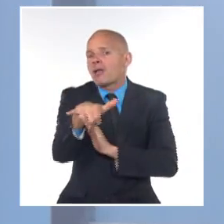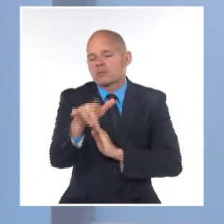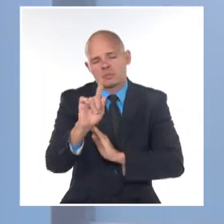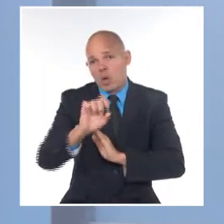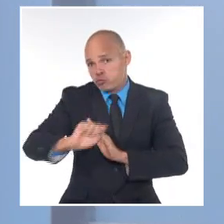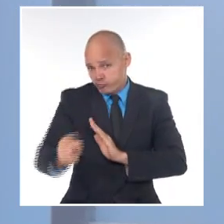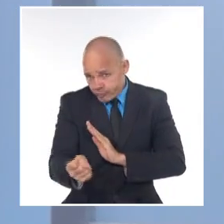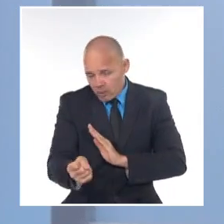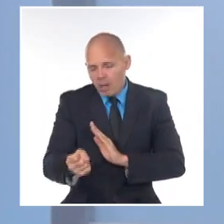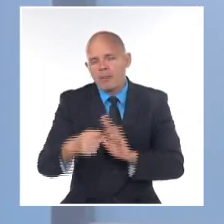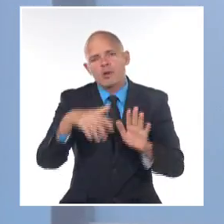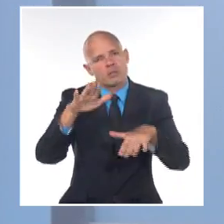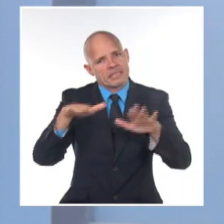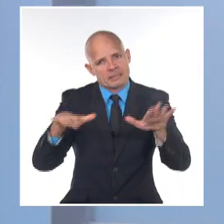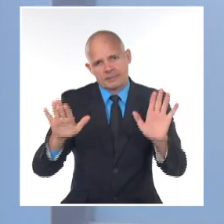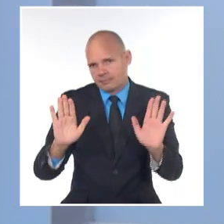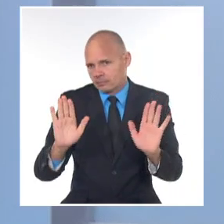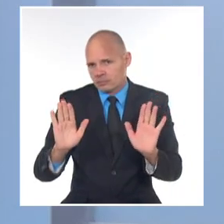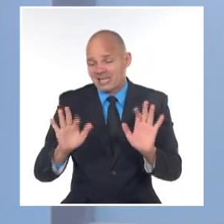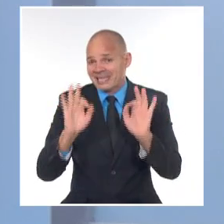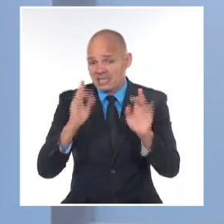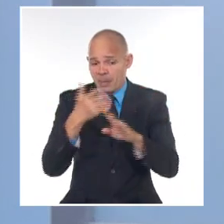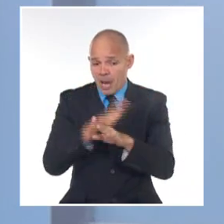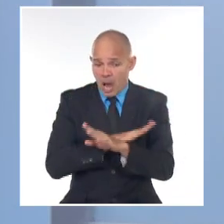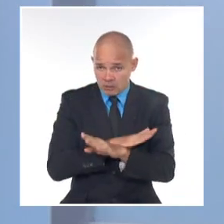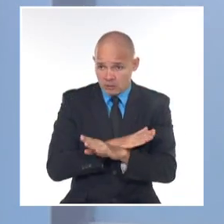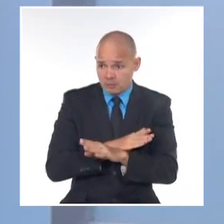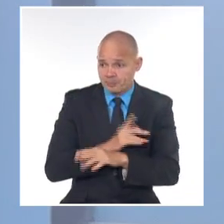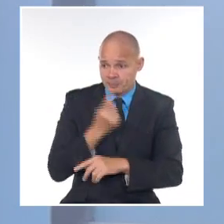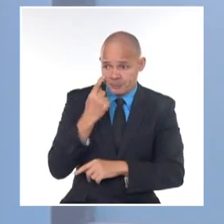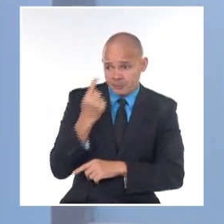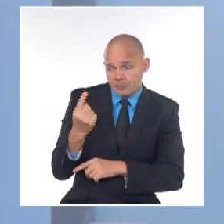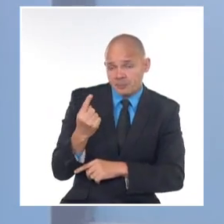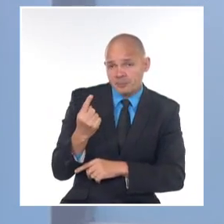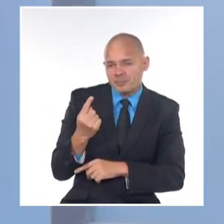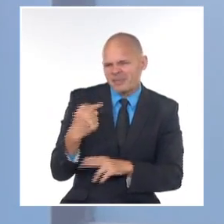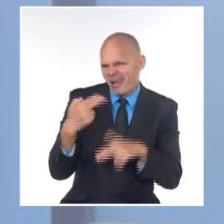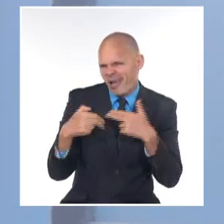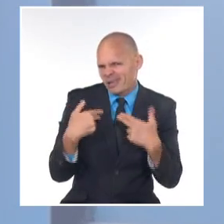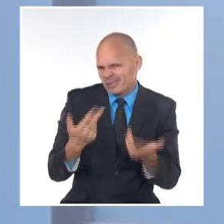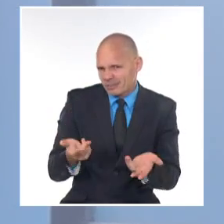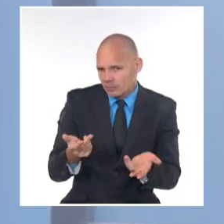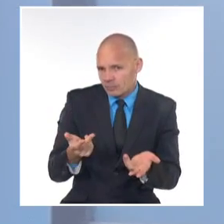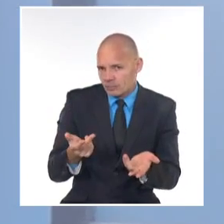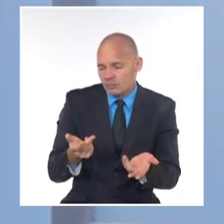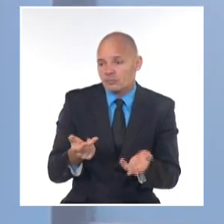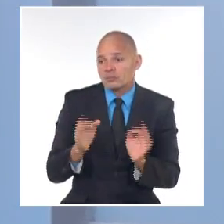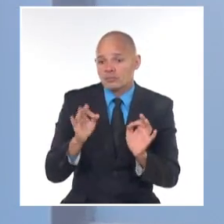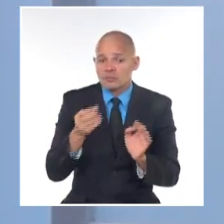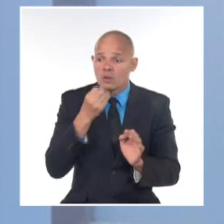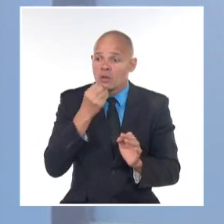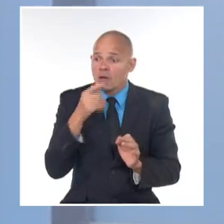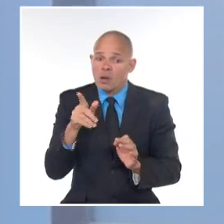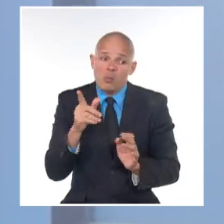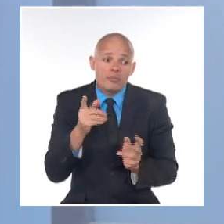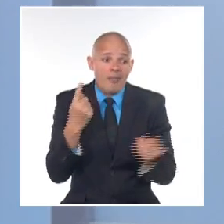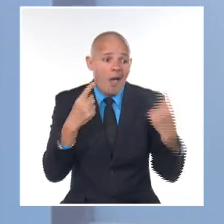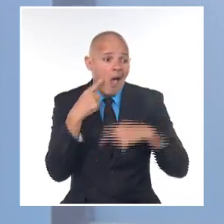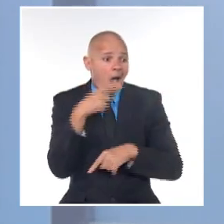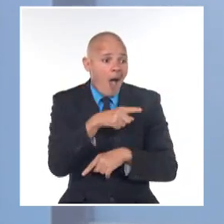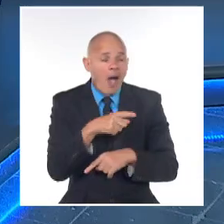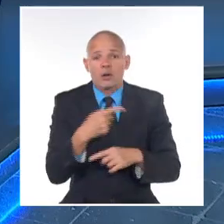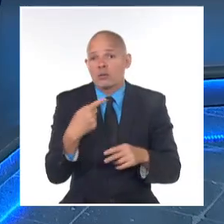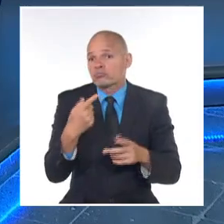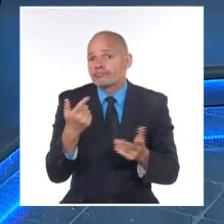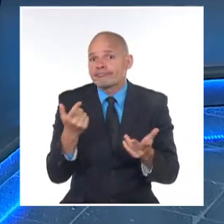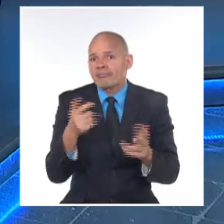porque además antecede a esa actuación del oficial siempre el llamado por una provocación de desorden o por otra situación irregular.